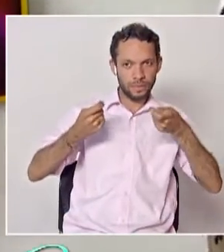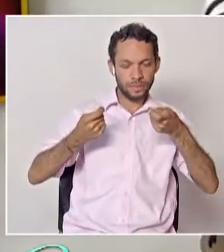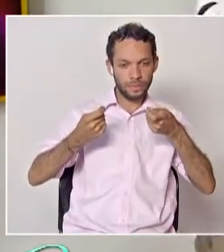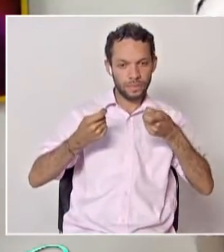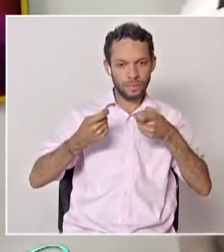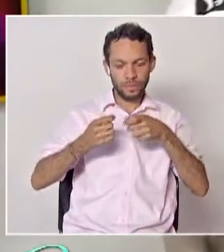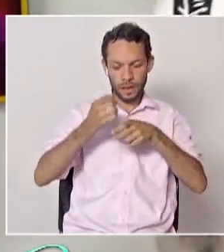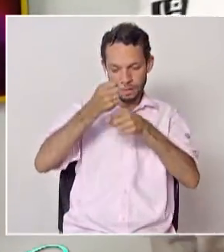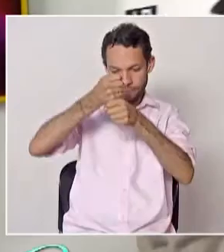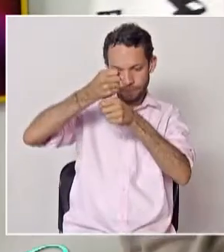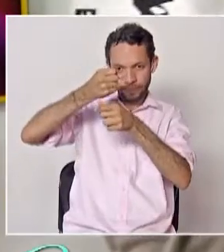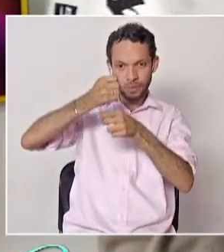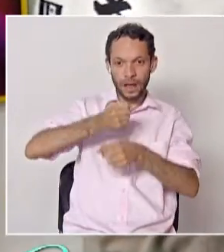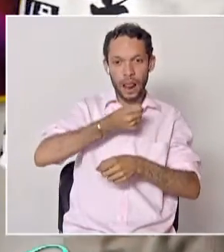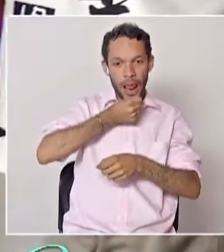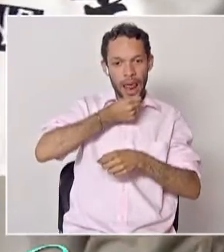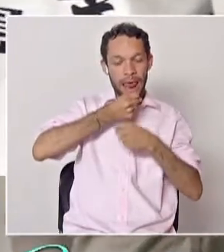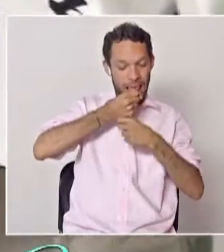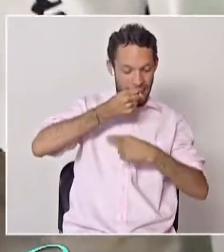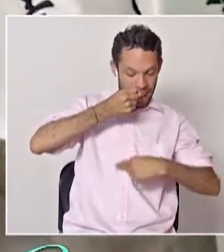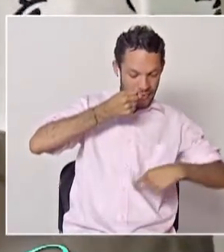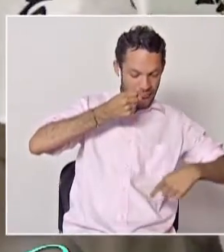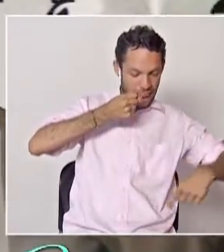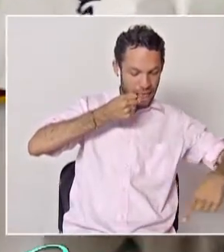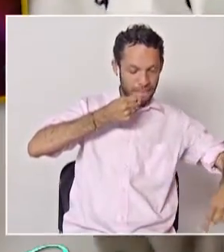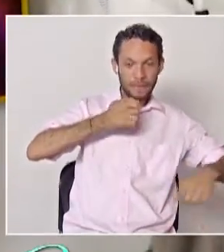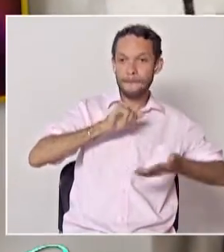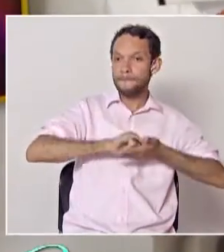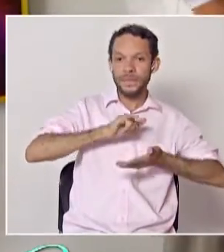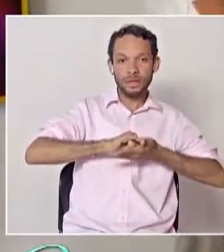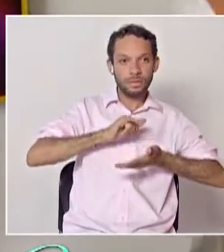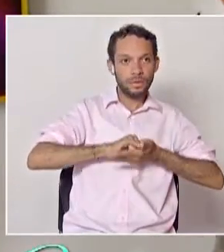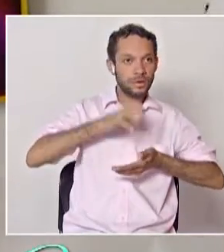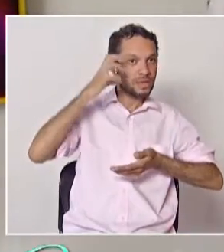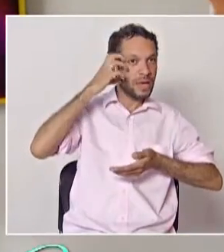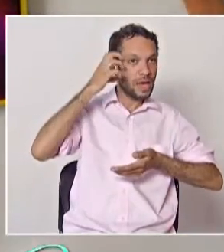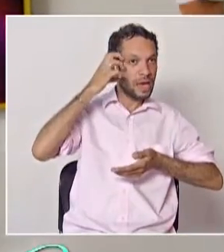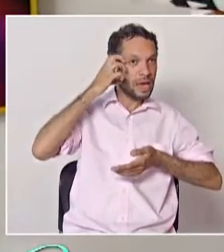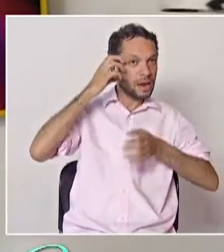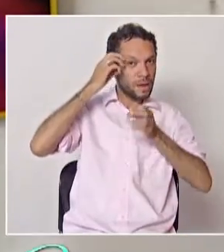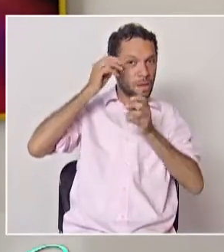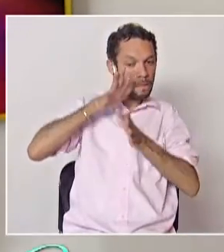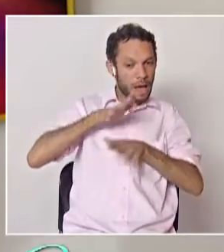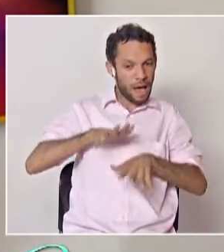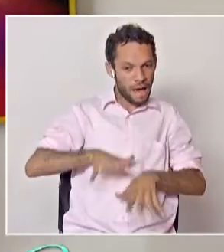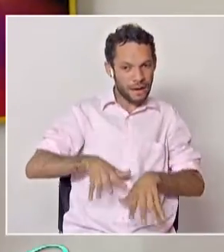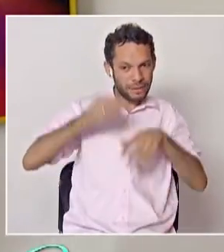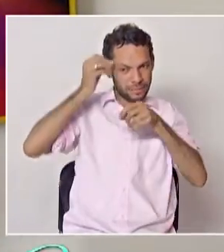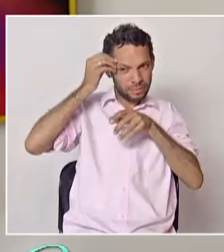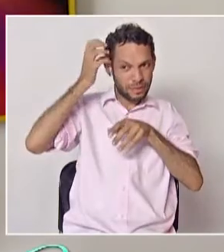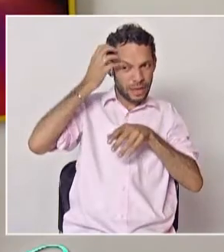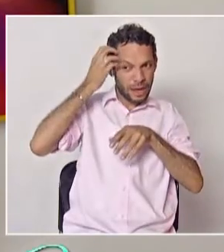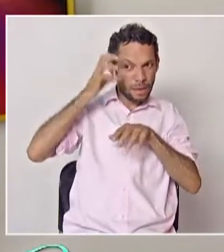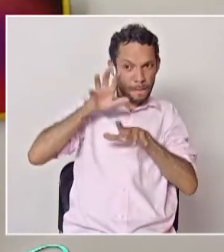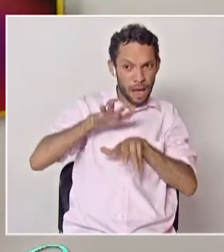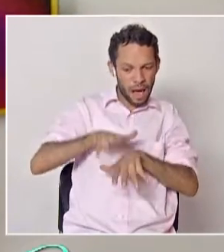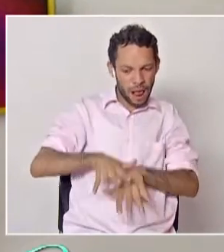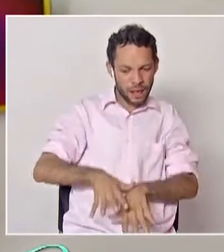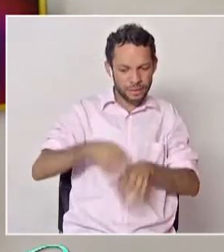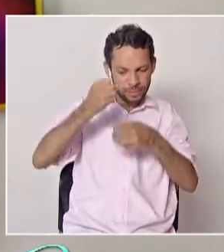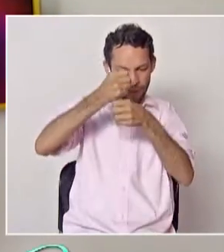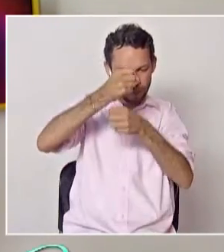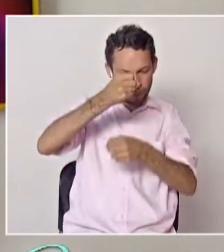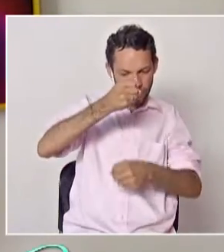este micrófono fuera la médula espinal que va por todos los conductos de las vértebras y el hueso se desplaza y entonces